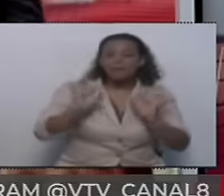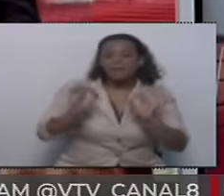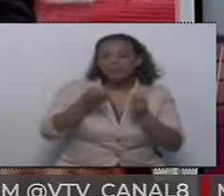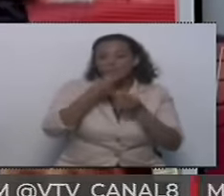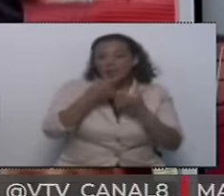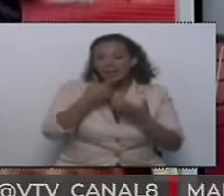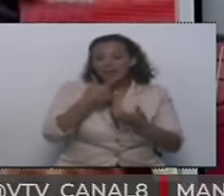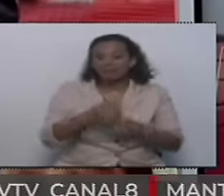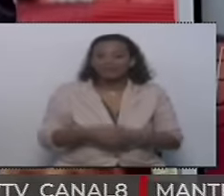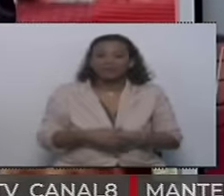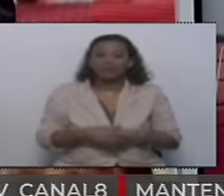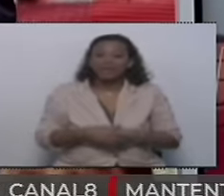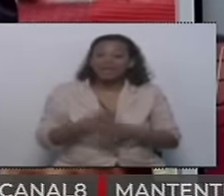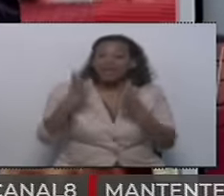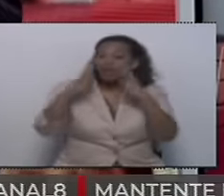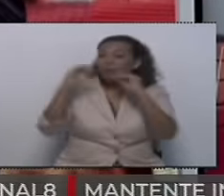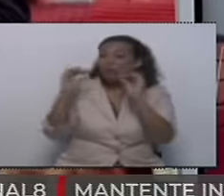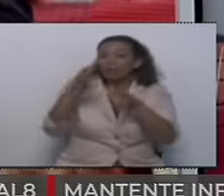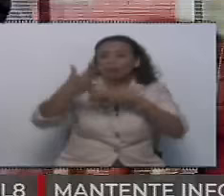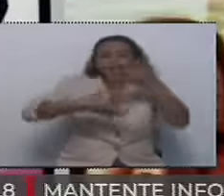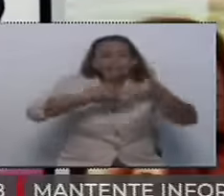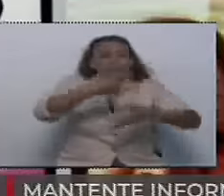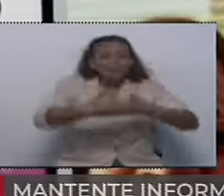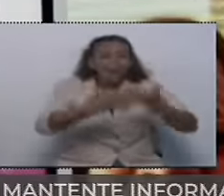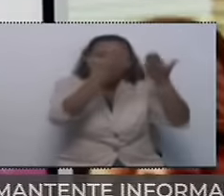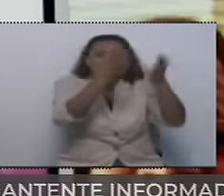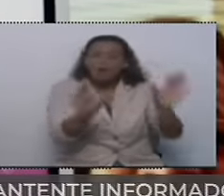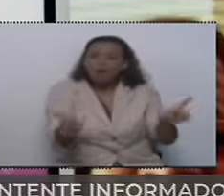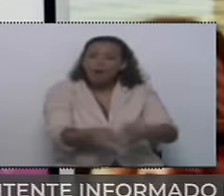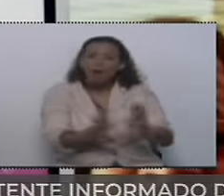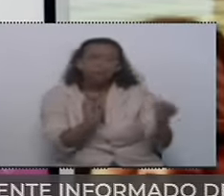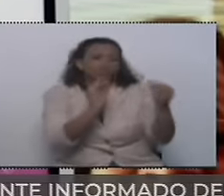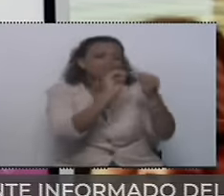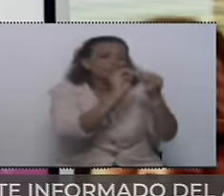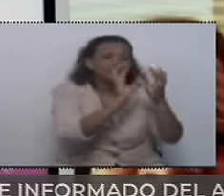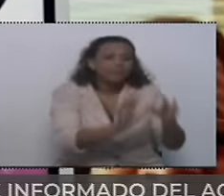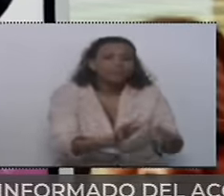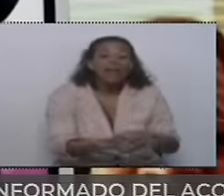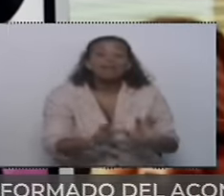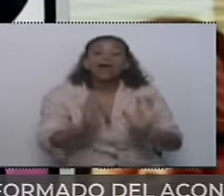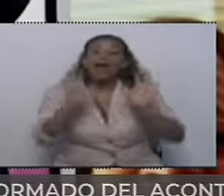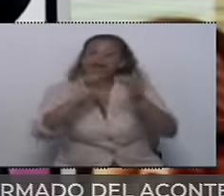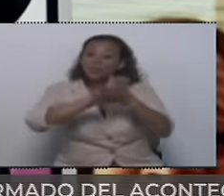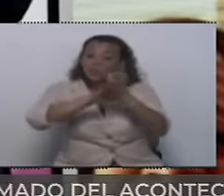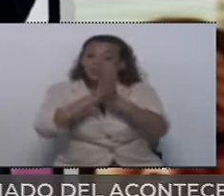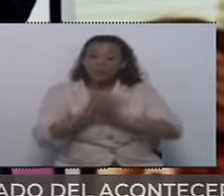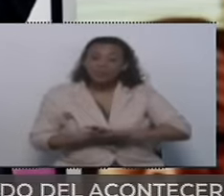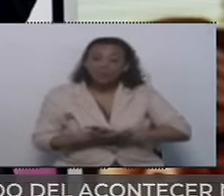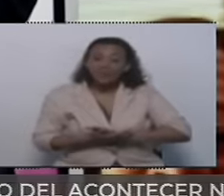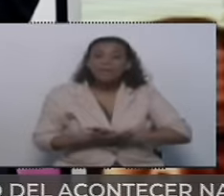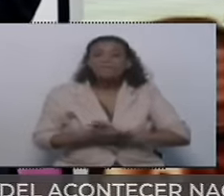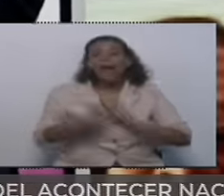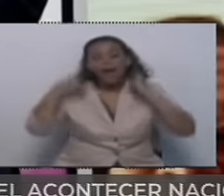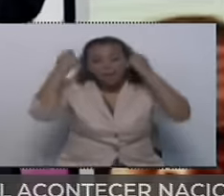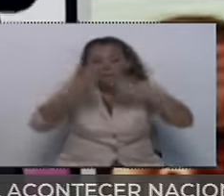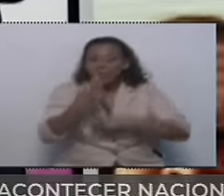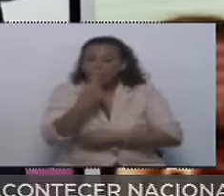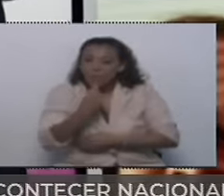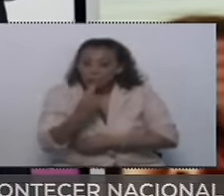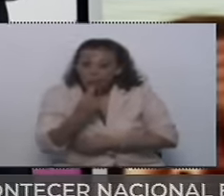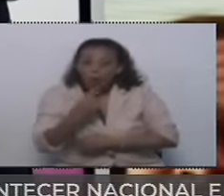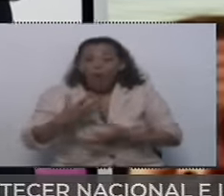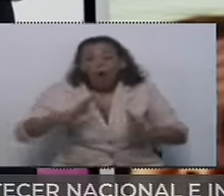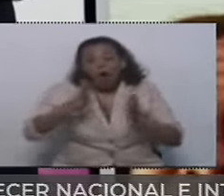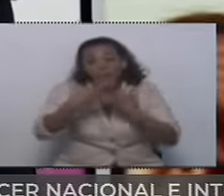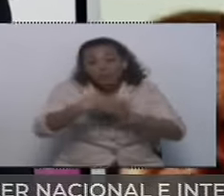hermosa, que lo dice todo, como hecha para ella. Y con eso nos despedimos. Caperucita Roja, vuela